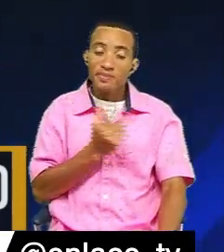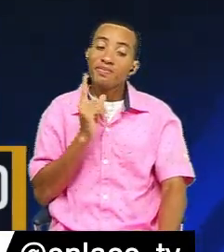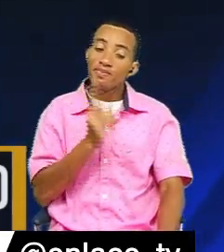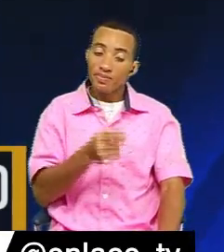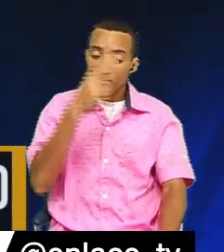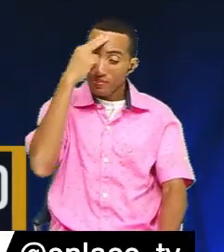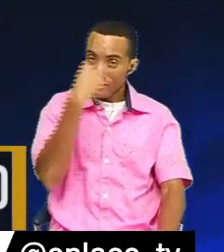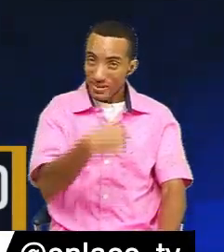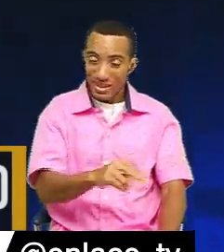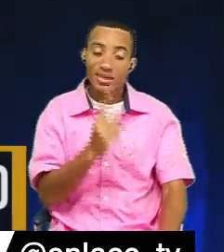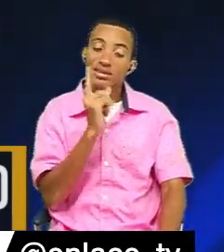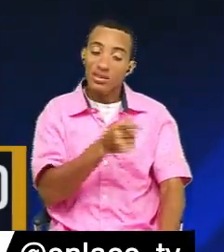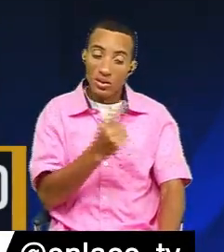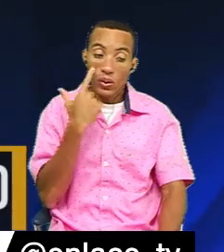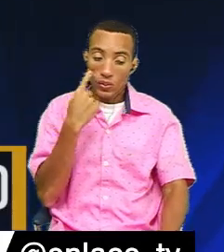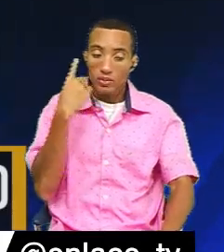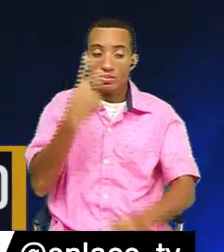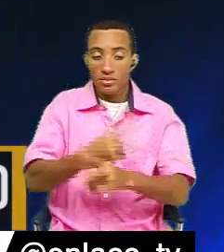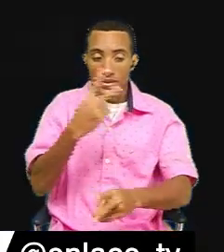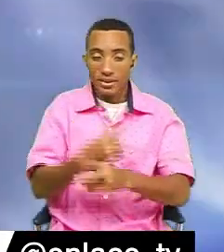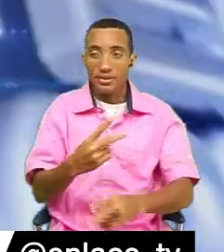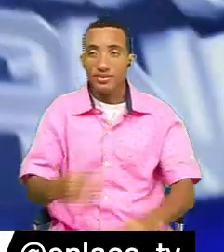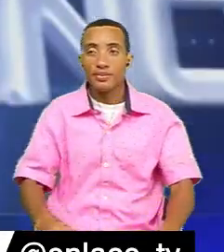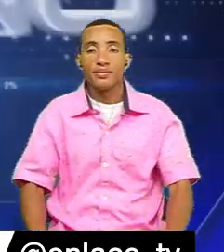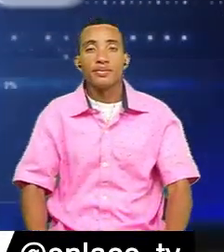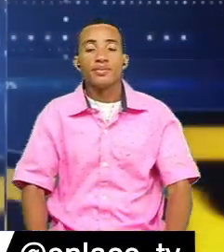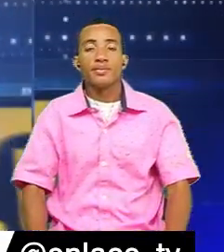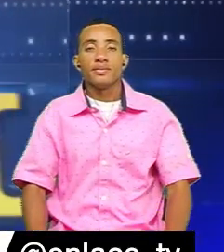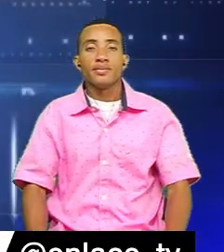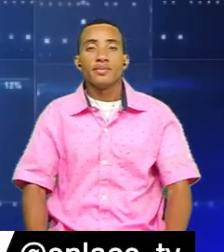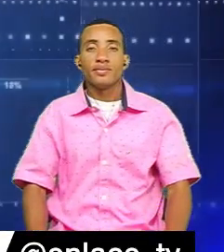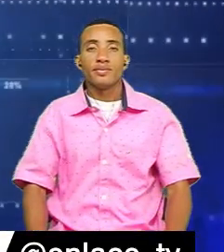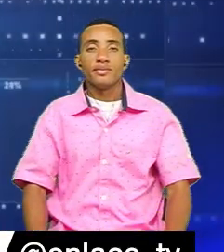los jóvenes frente a los peligros de esta práctica.